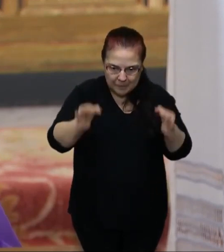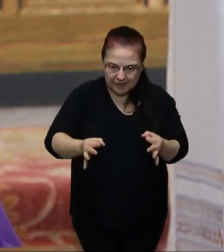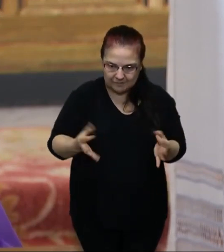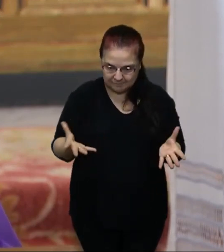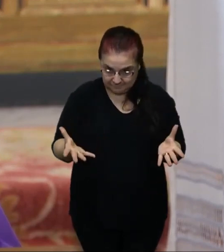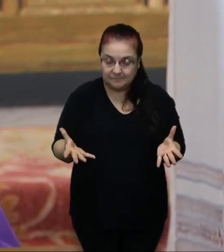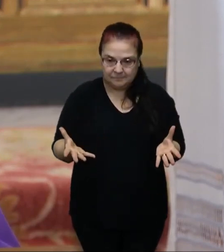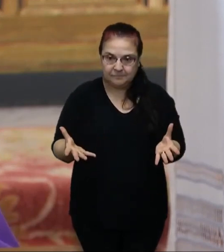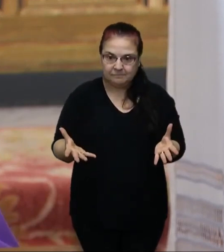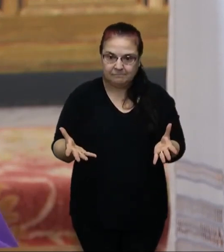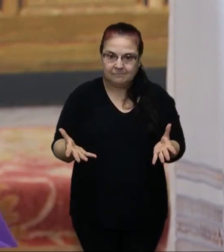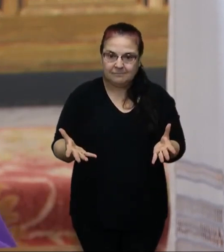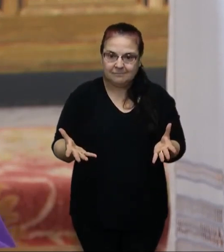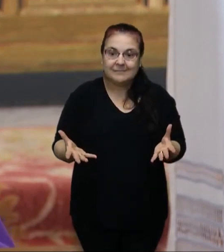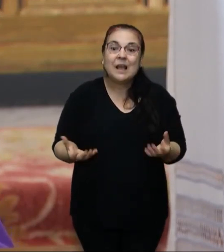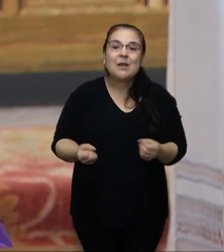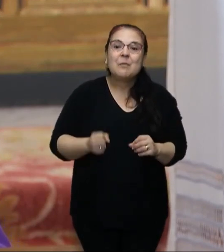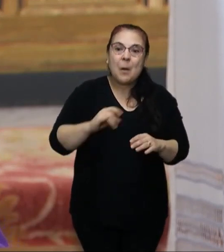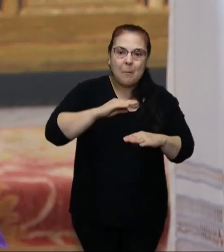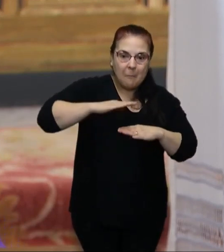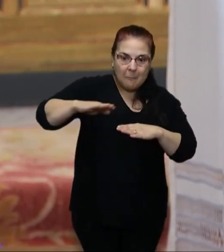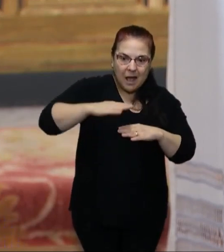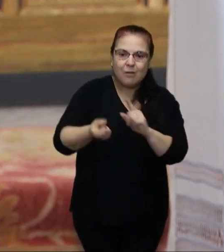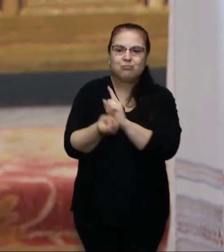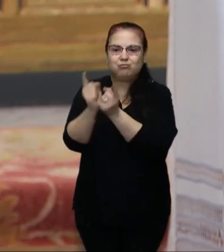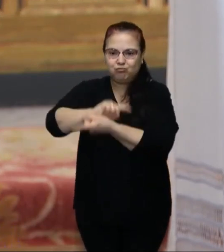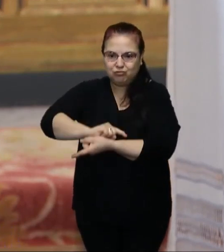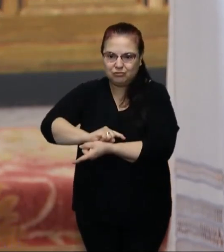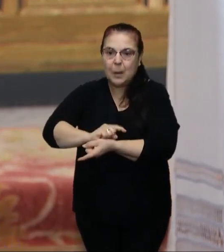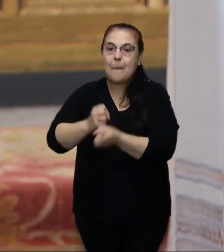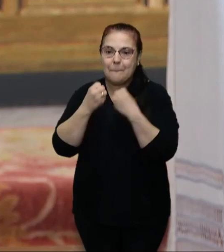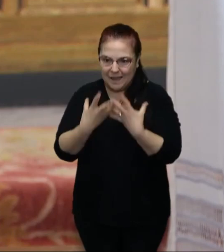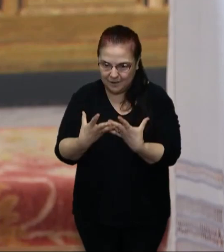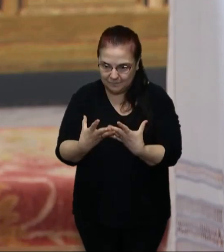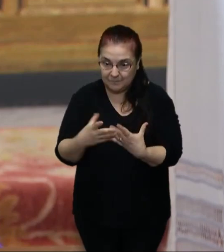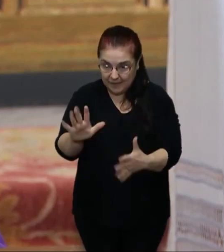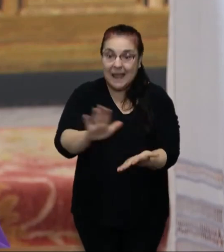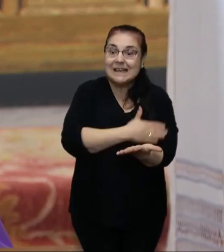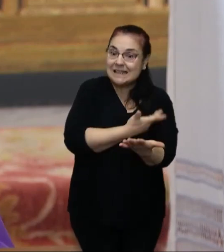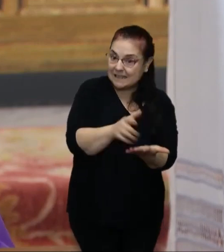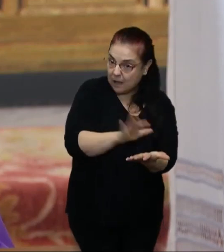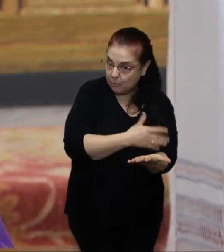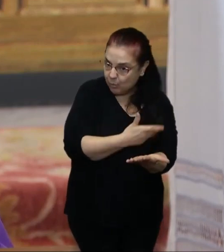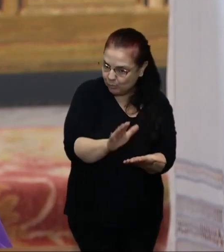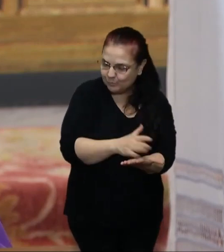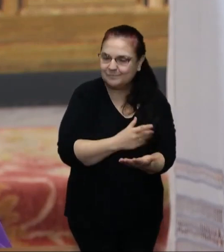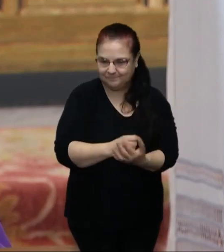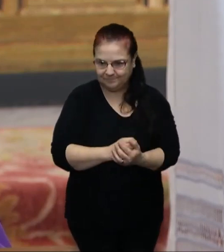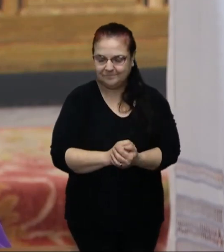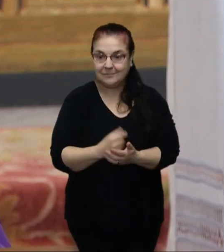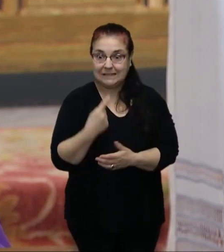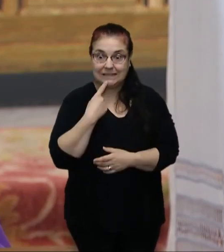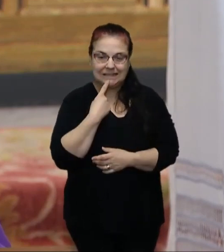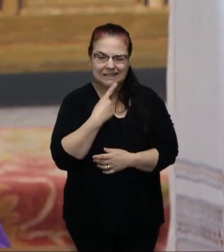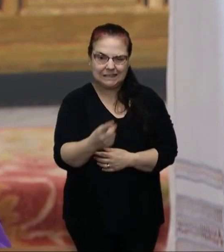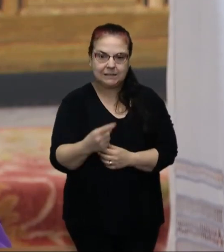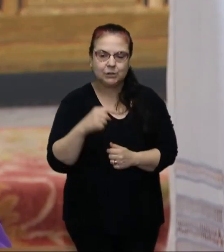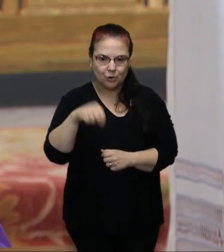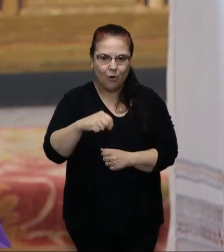males, saca bienes. En el Salmo que hemos recitado después de la primera